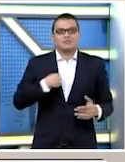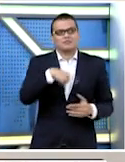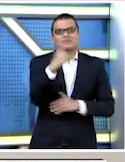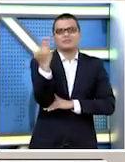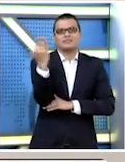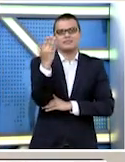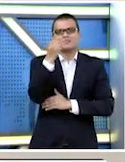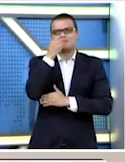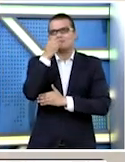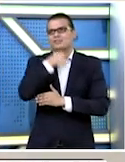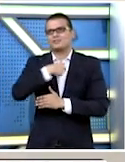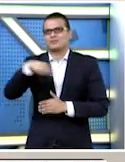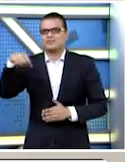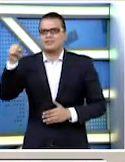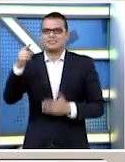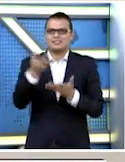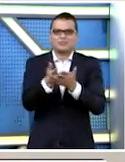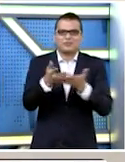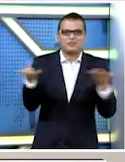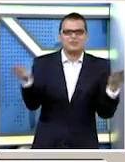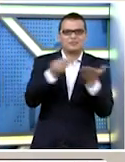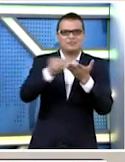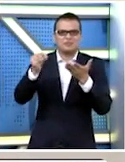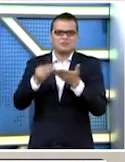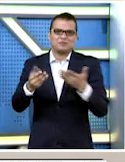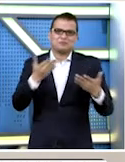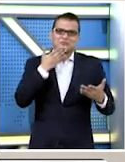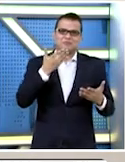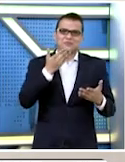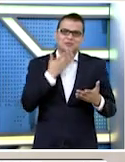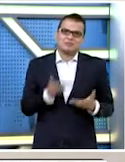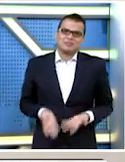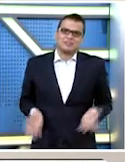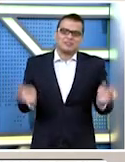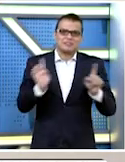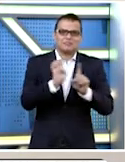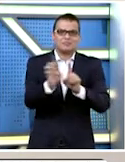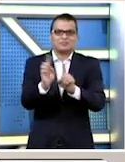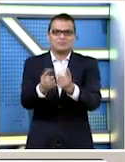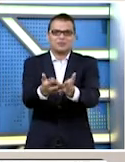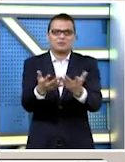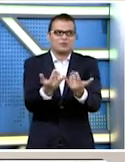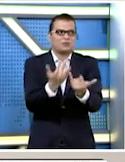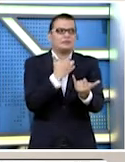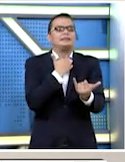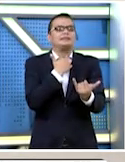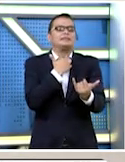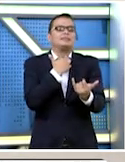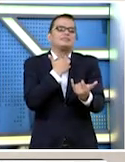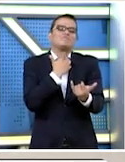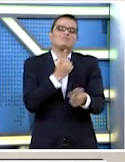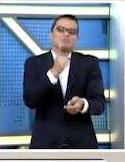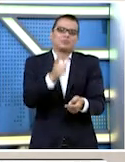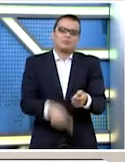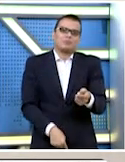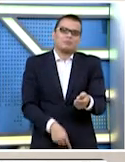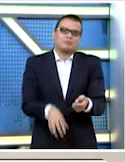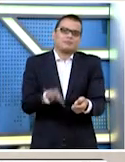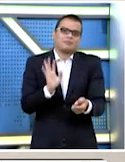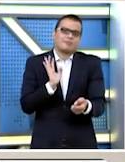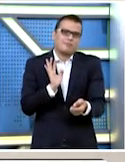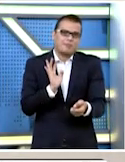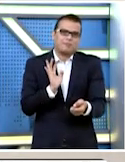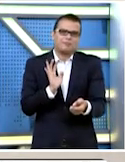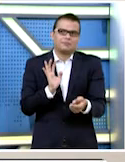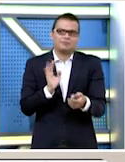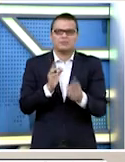comer, a la calle. Creo que esos pequeños detalles que ahora no se pueden hacer,